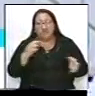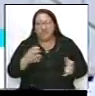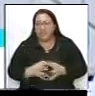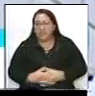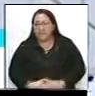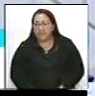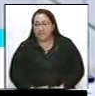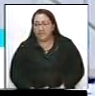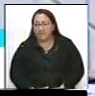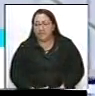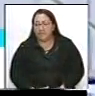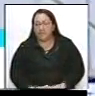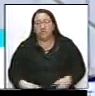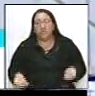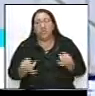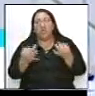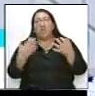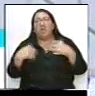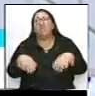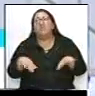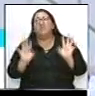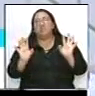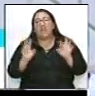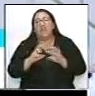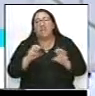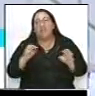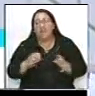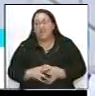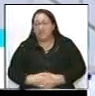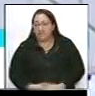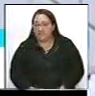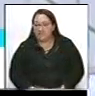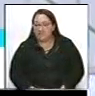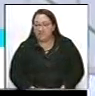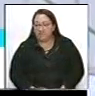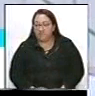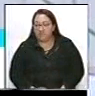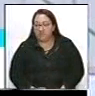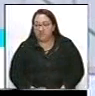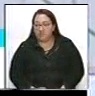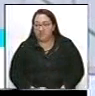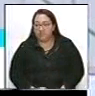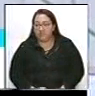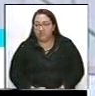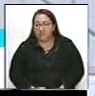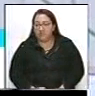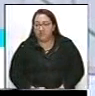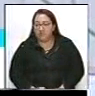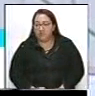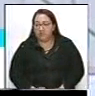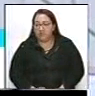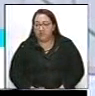cola del pleno. ¿Cuántos casos ya hay pendientes para analizar en el pleno? Creo que son como 4.